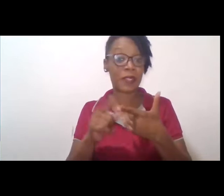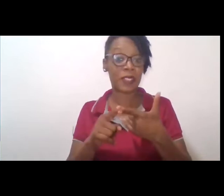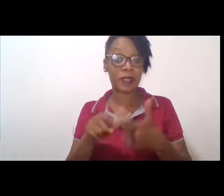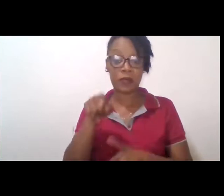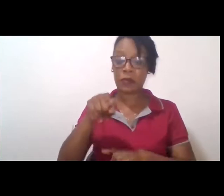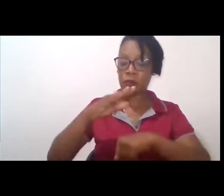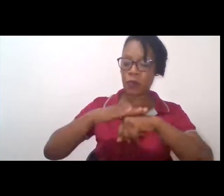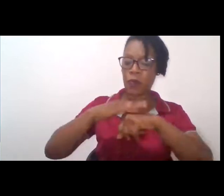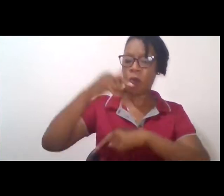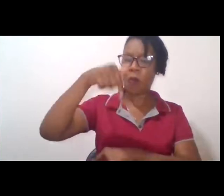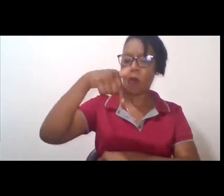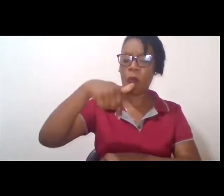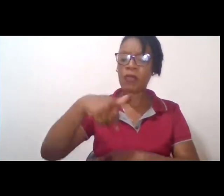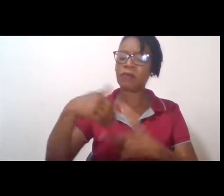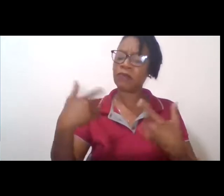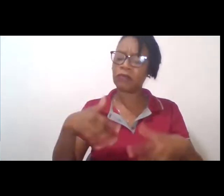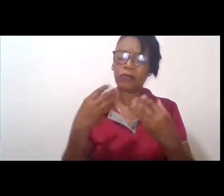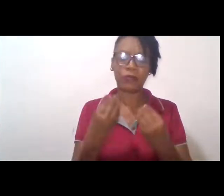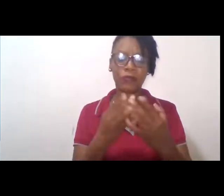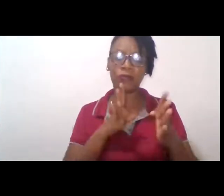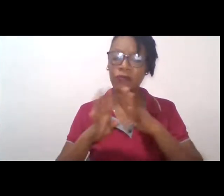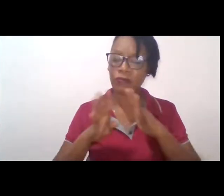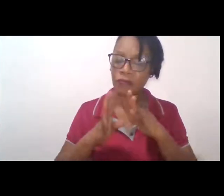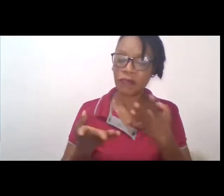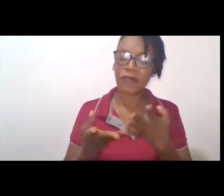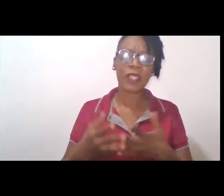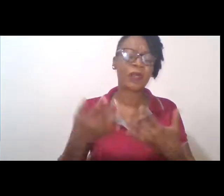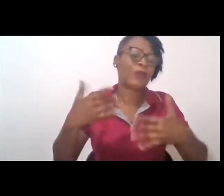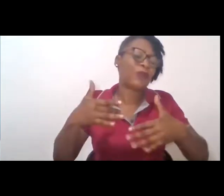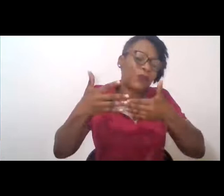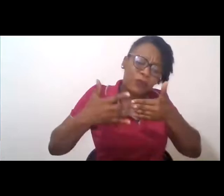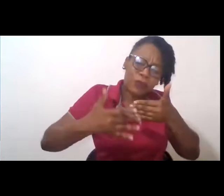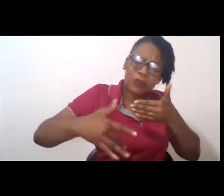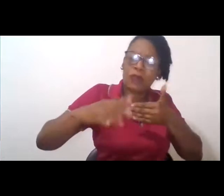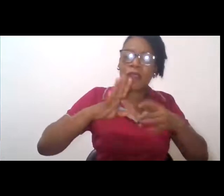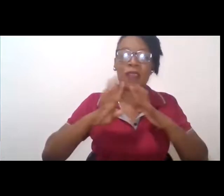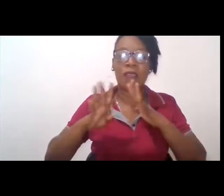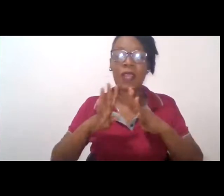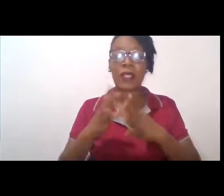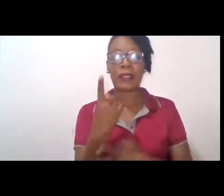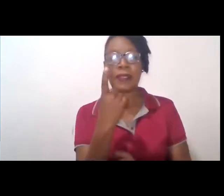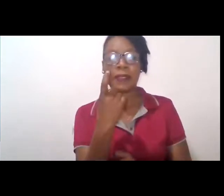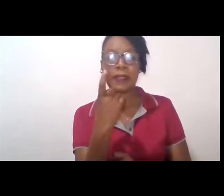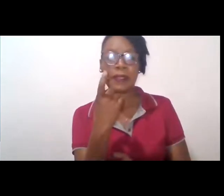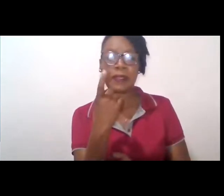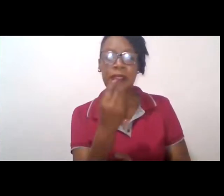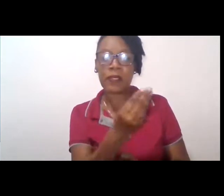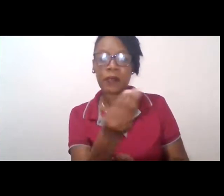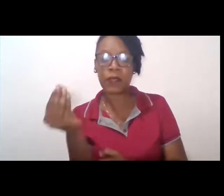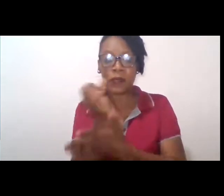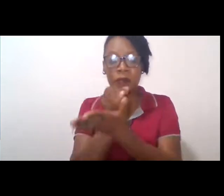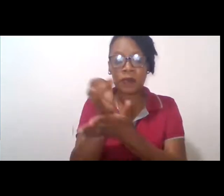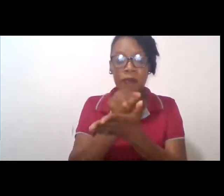ello tenemos mucho que hablar, tenemos mucho que conversar, todavía queda muchísimo por investigar